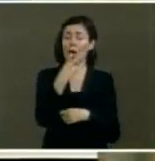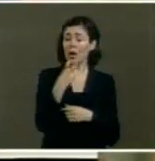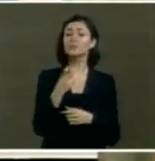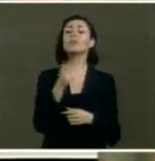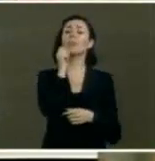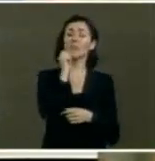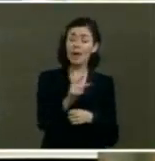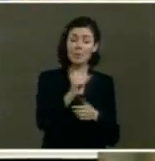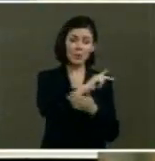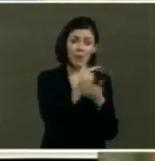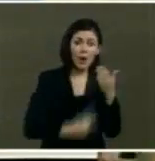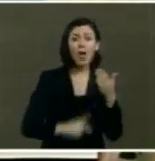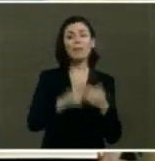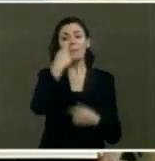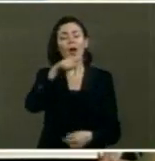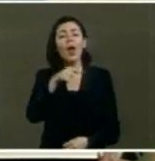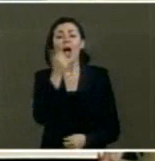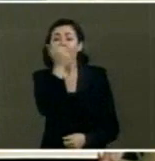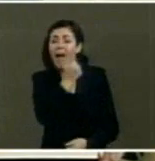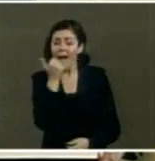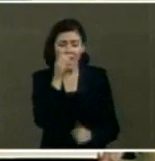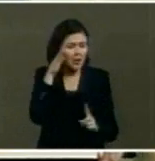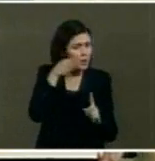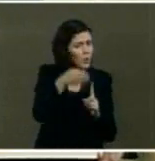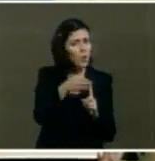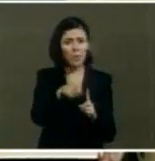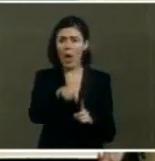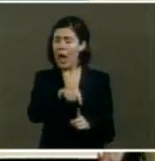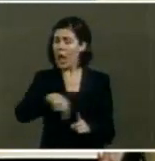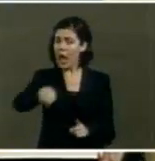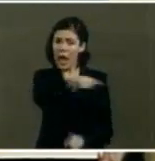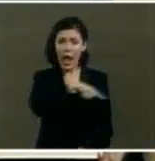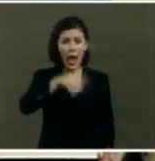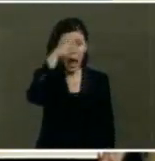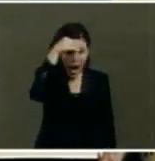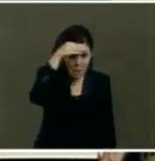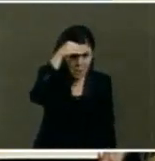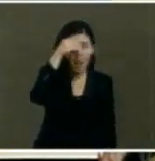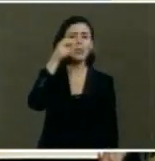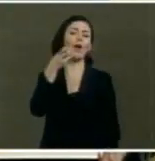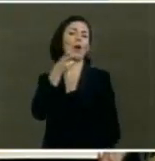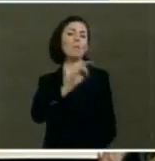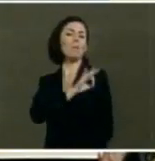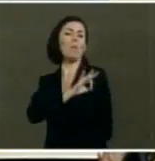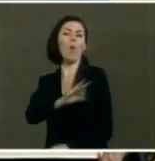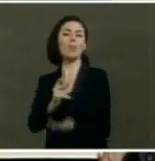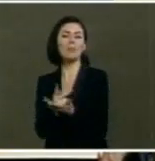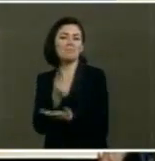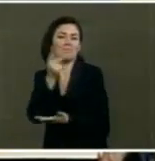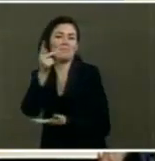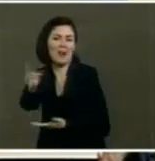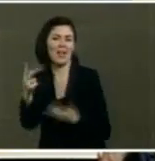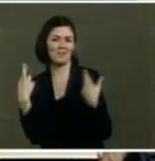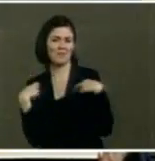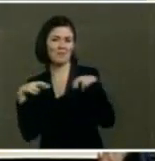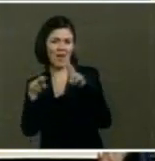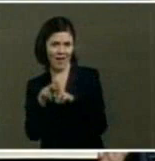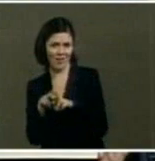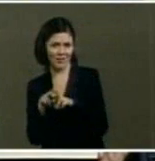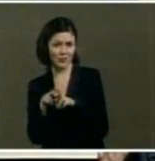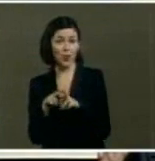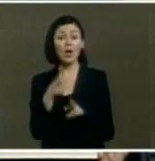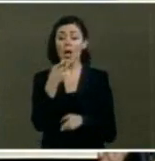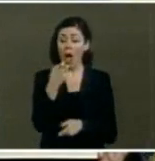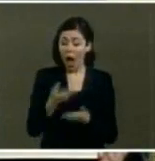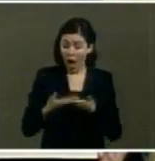sea el factor más importante en la entrega de incentivos a los profesores. Y ahora vamos a evaluar por primera vez a